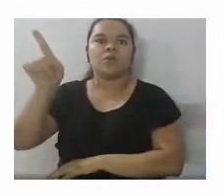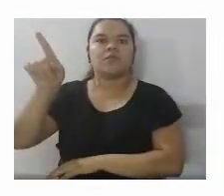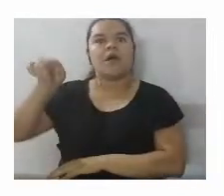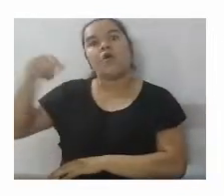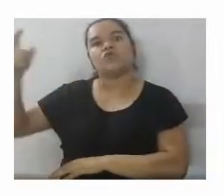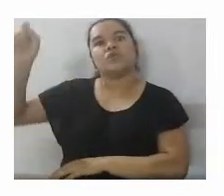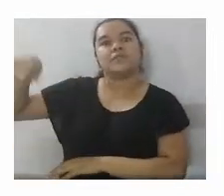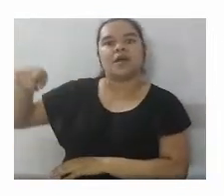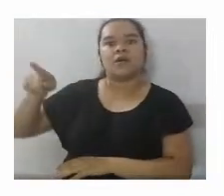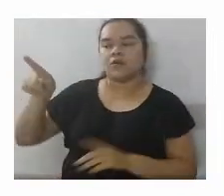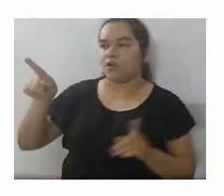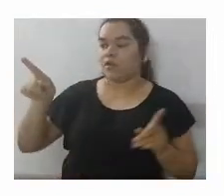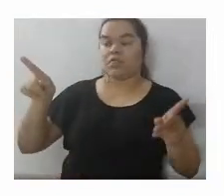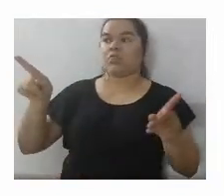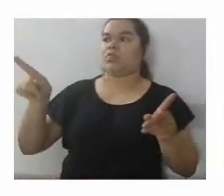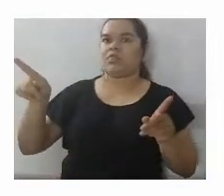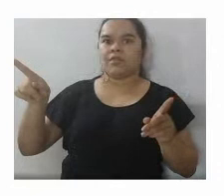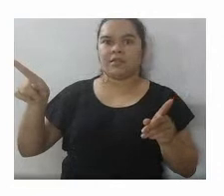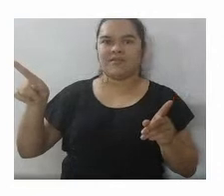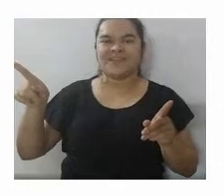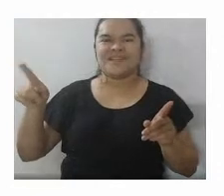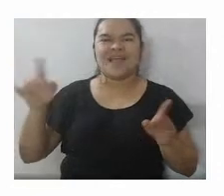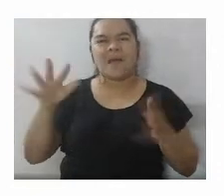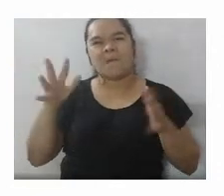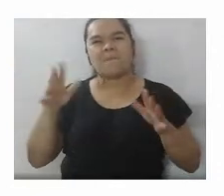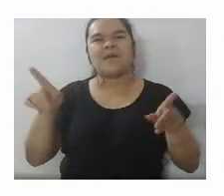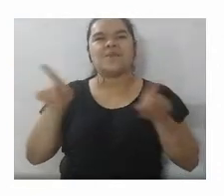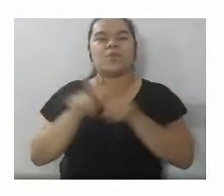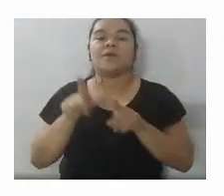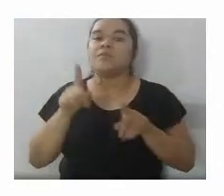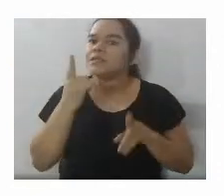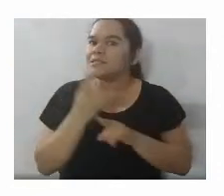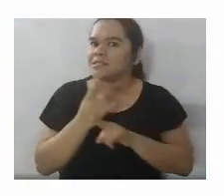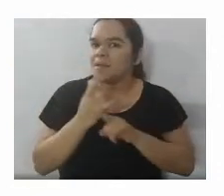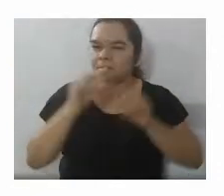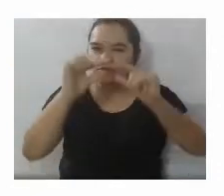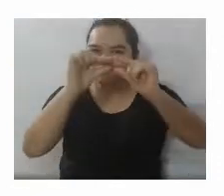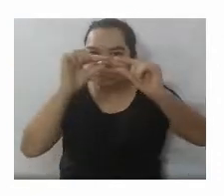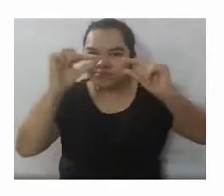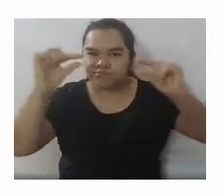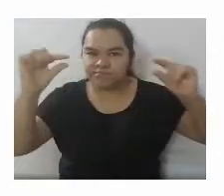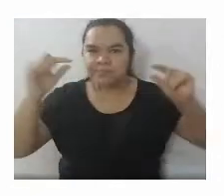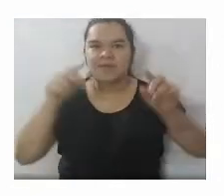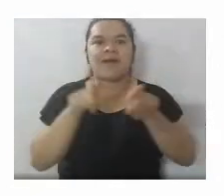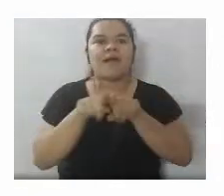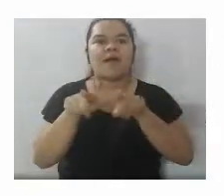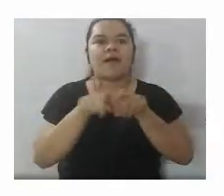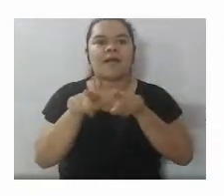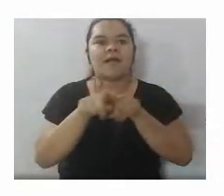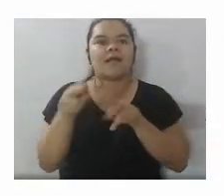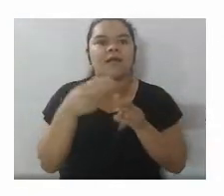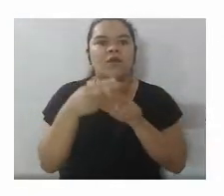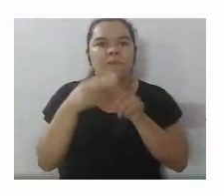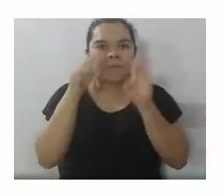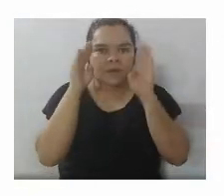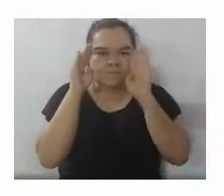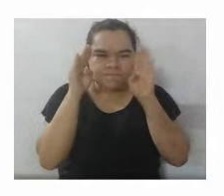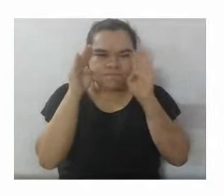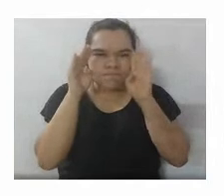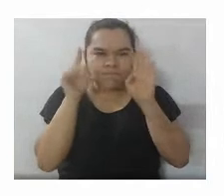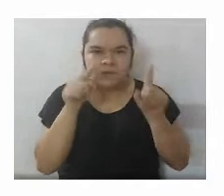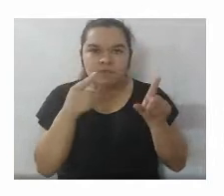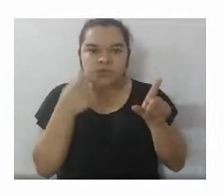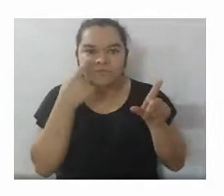del Chaco. Entonces, siempre asegúrense de que este, porque la interfaz era muy parecida, justamente se genera esa